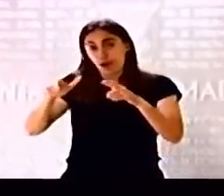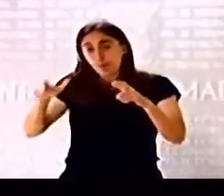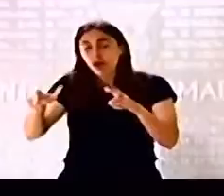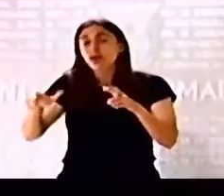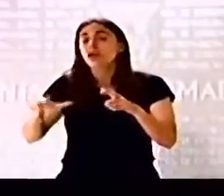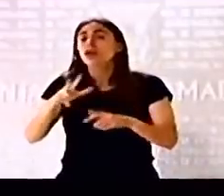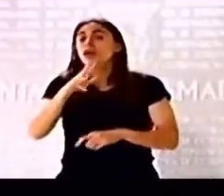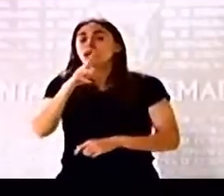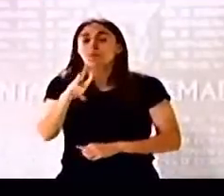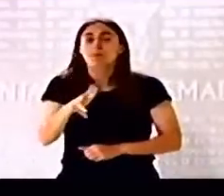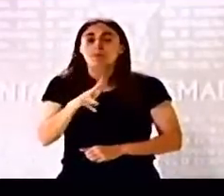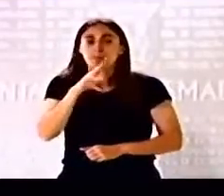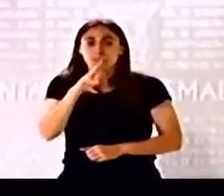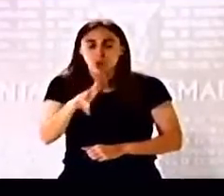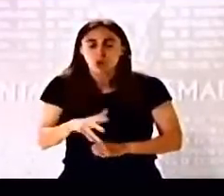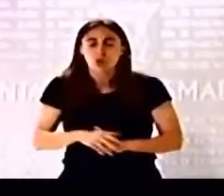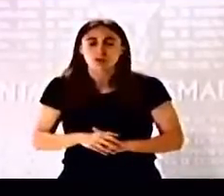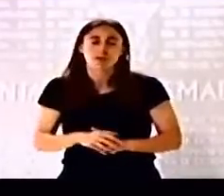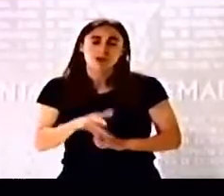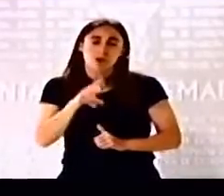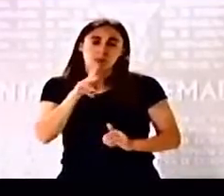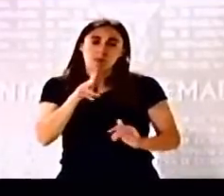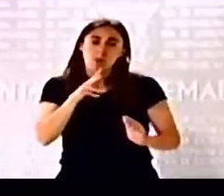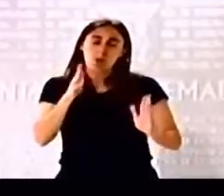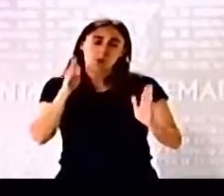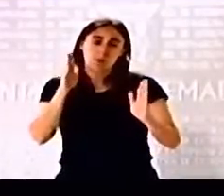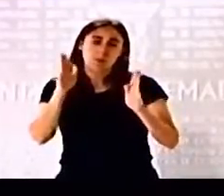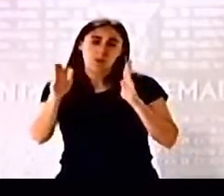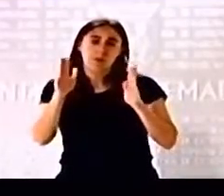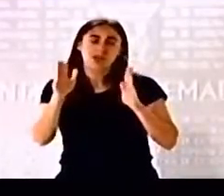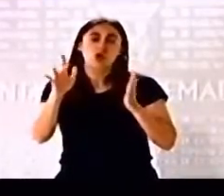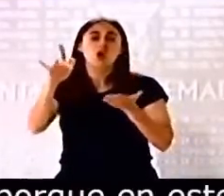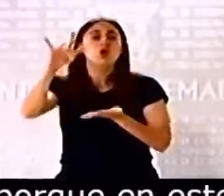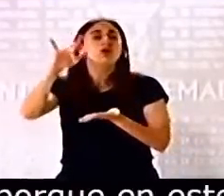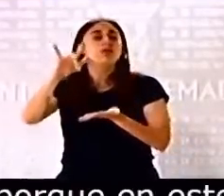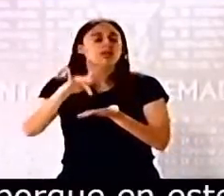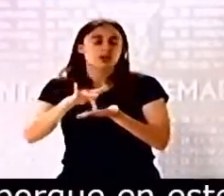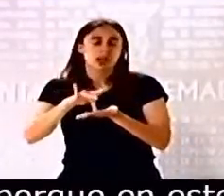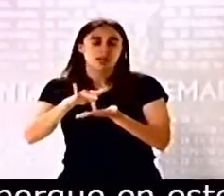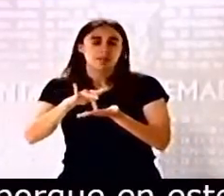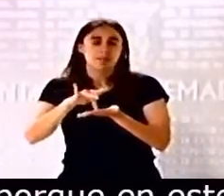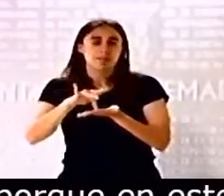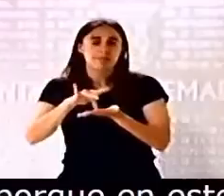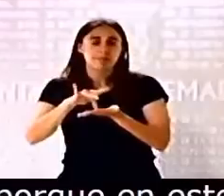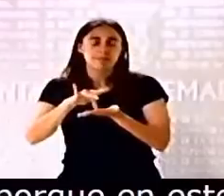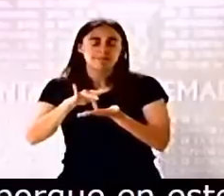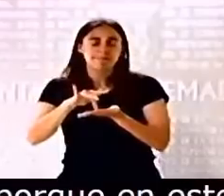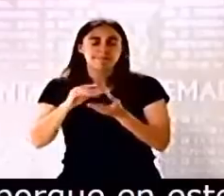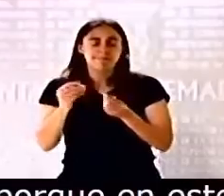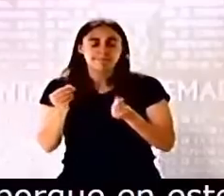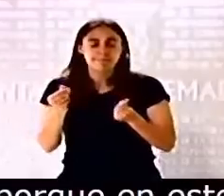provocado fundamentalmente porque en este momento estamos viviendo las